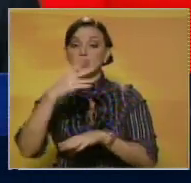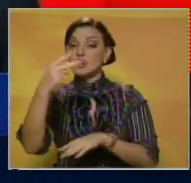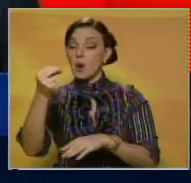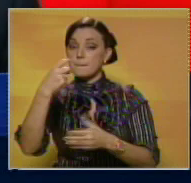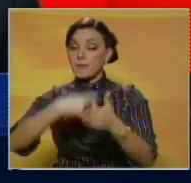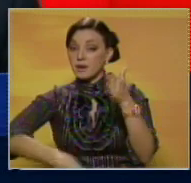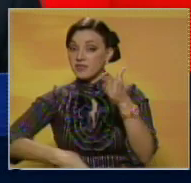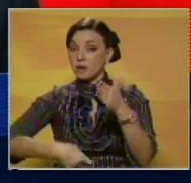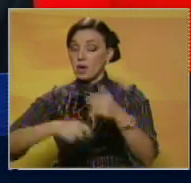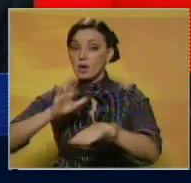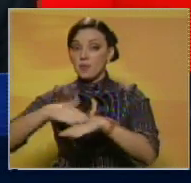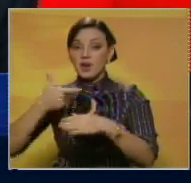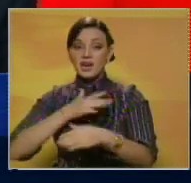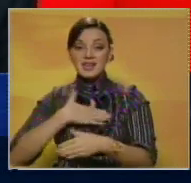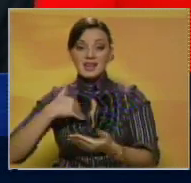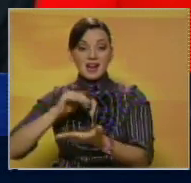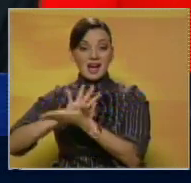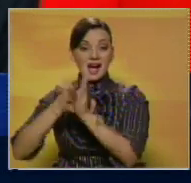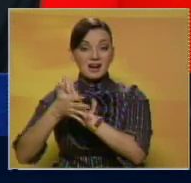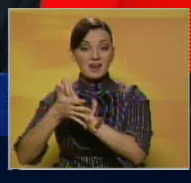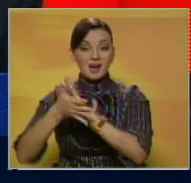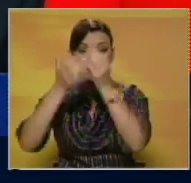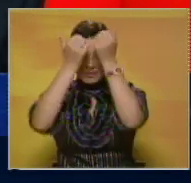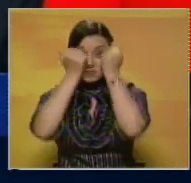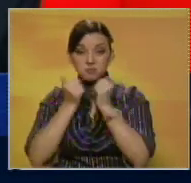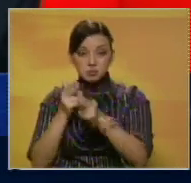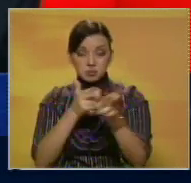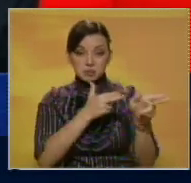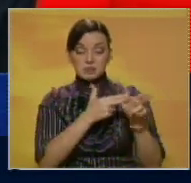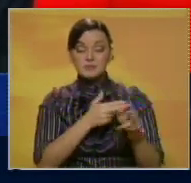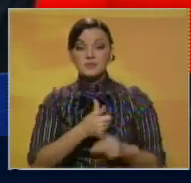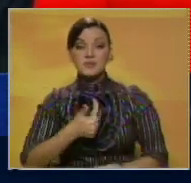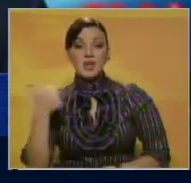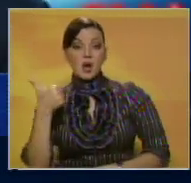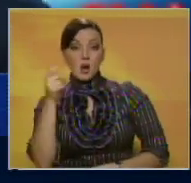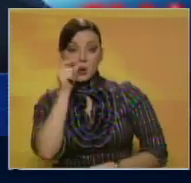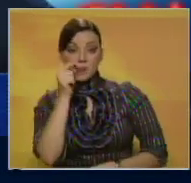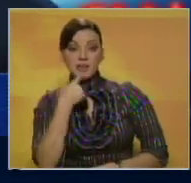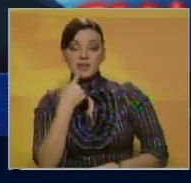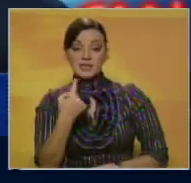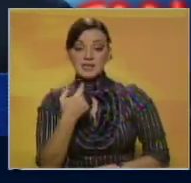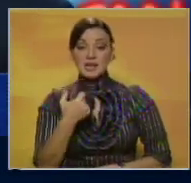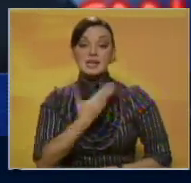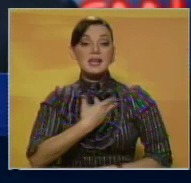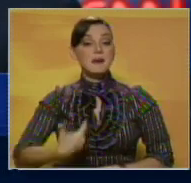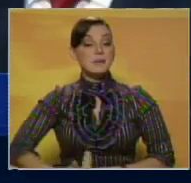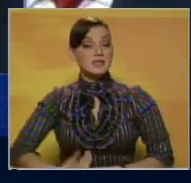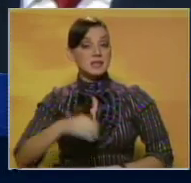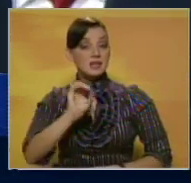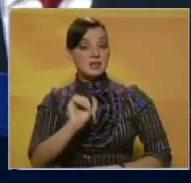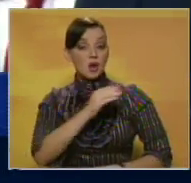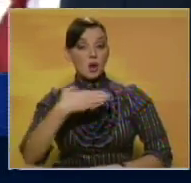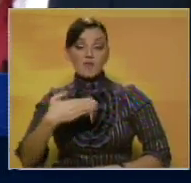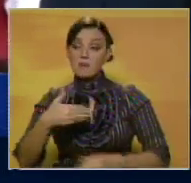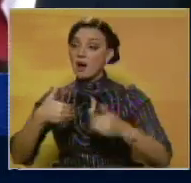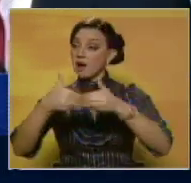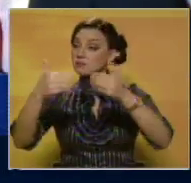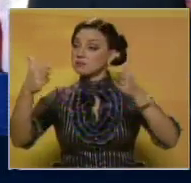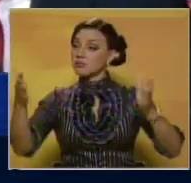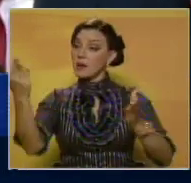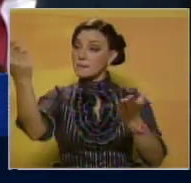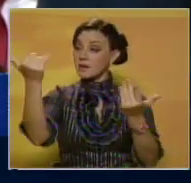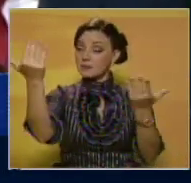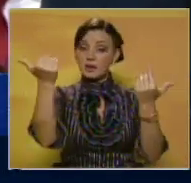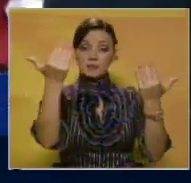su plan de levantar un muro en la frontera con México. El empresario insinuó que el presidente Barack Obama ha abierto las puertas a los